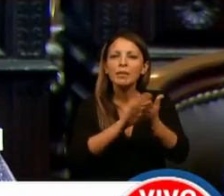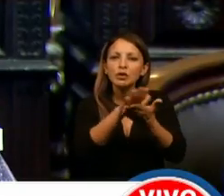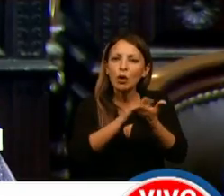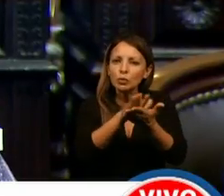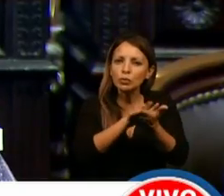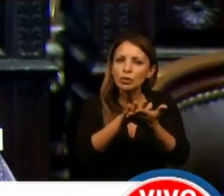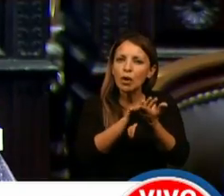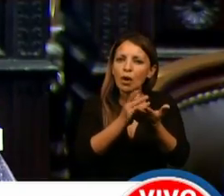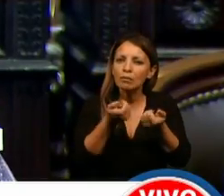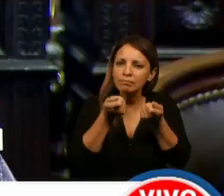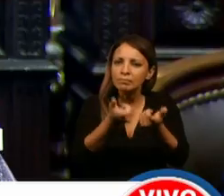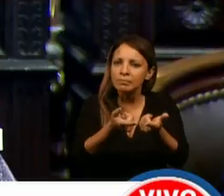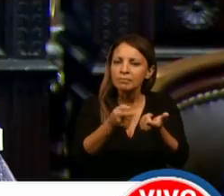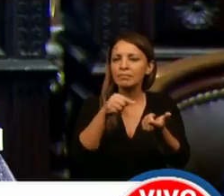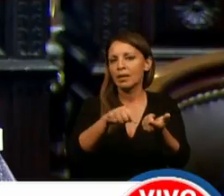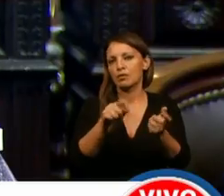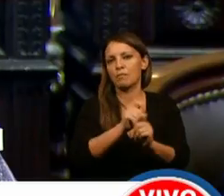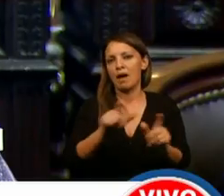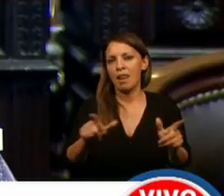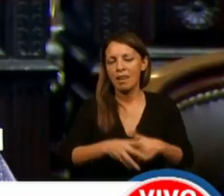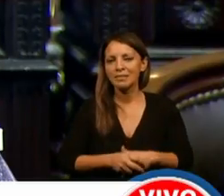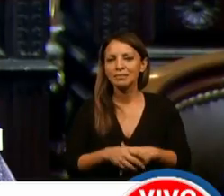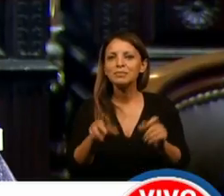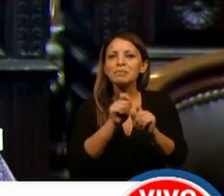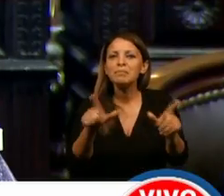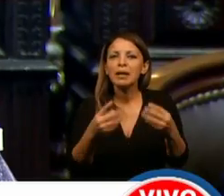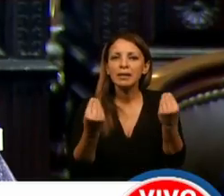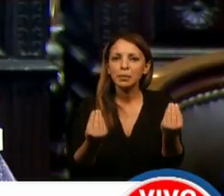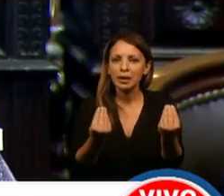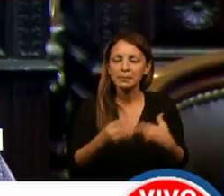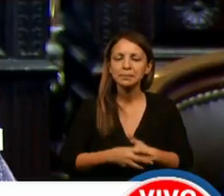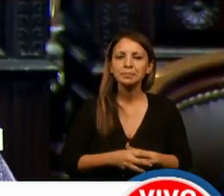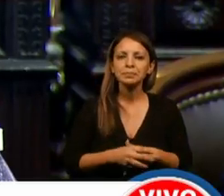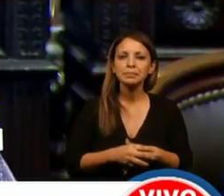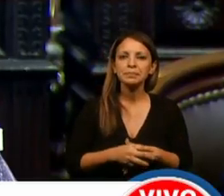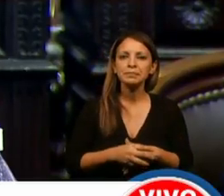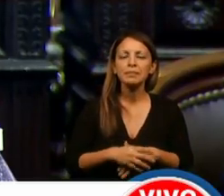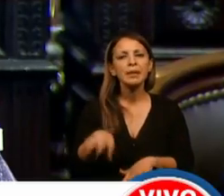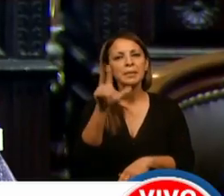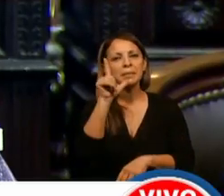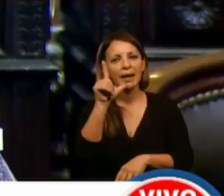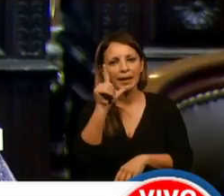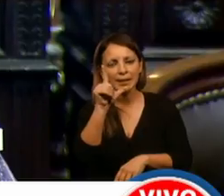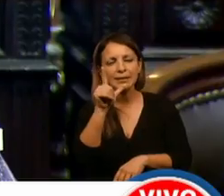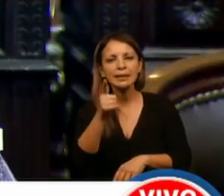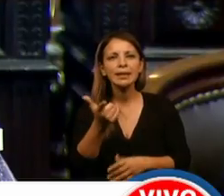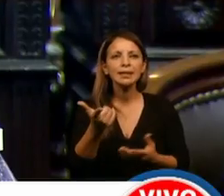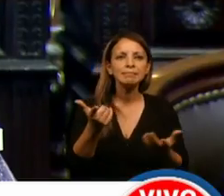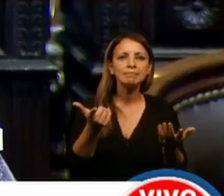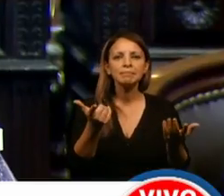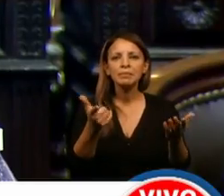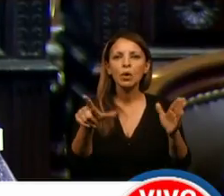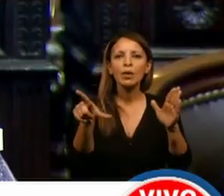es muy mala y es muy mala porque parece una ley